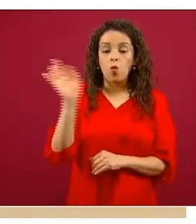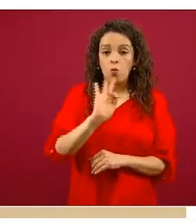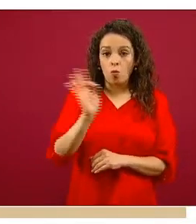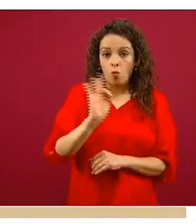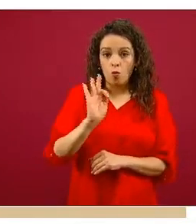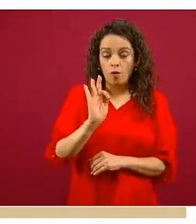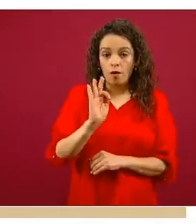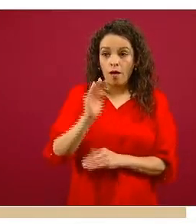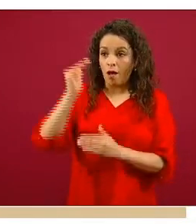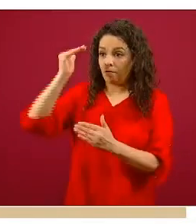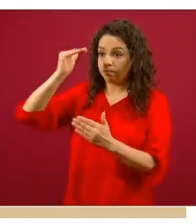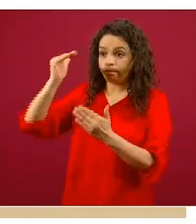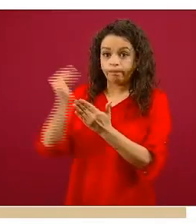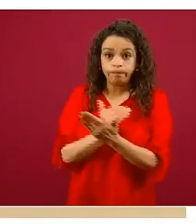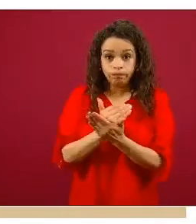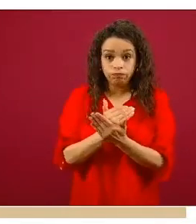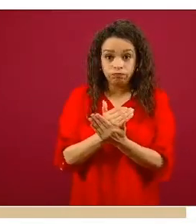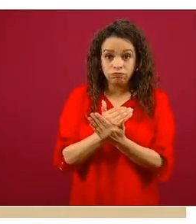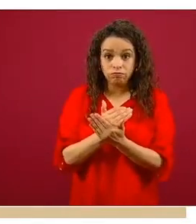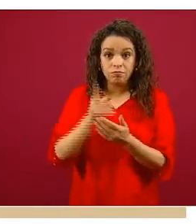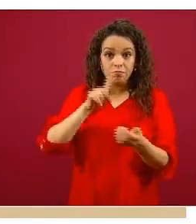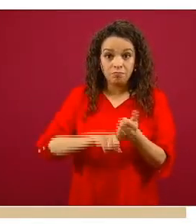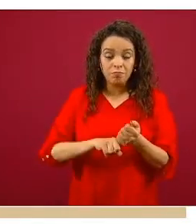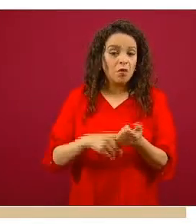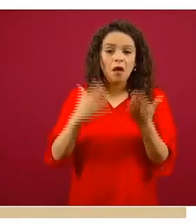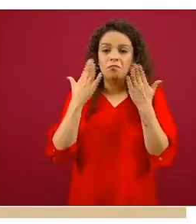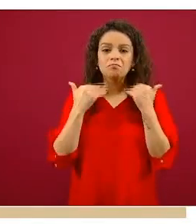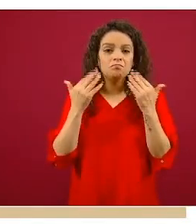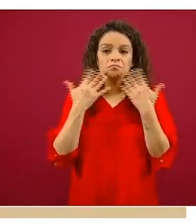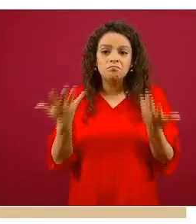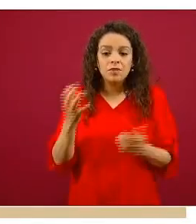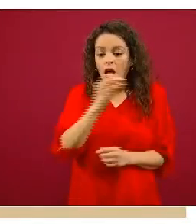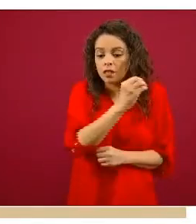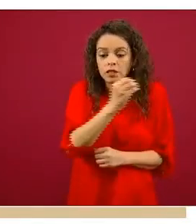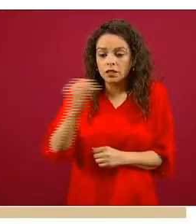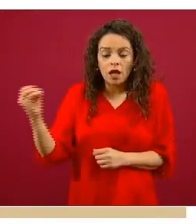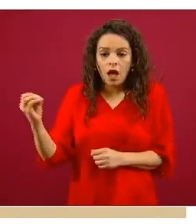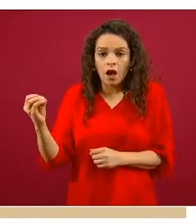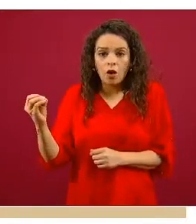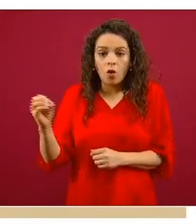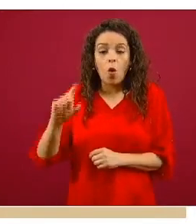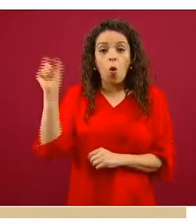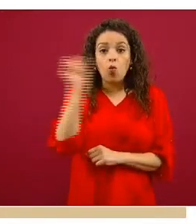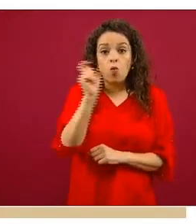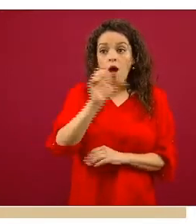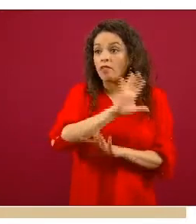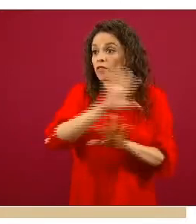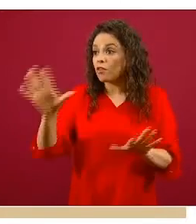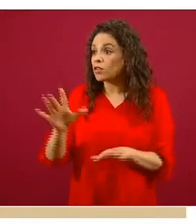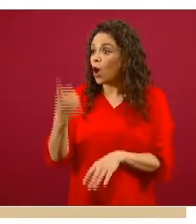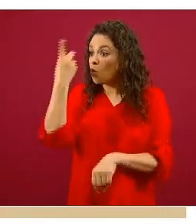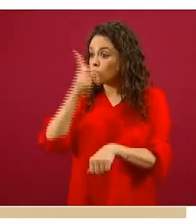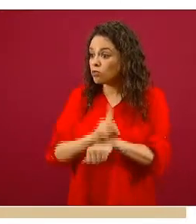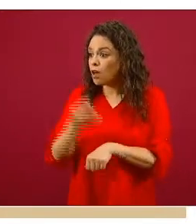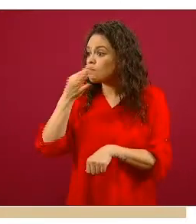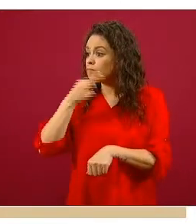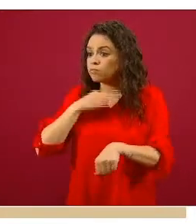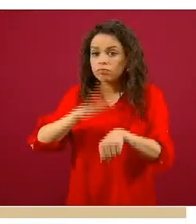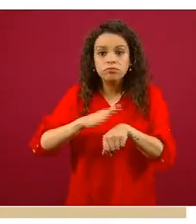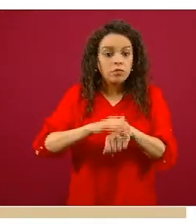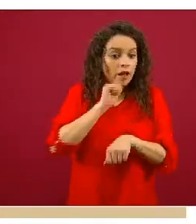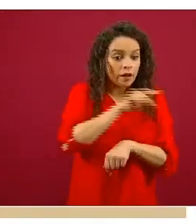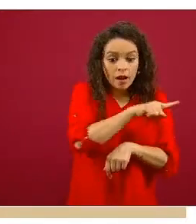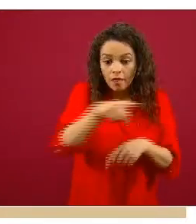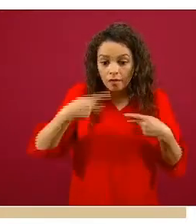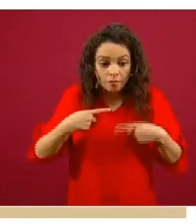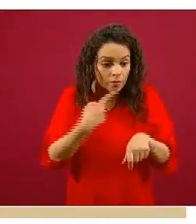poder observar va a ser 0, cuando en un día ya no llegue a confirmar ningún caso, y por lo tanto el número